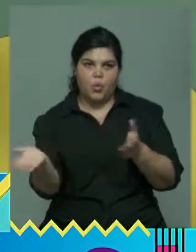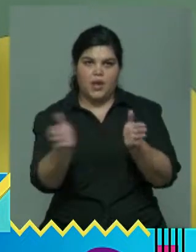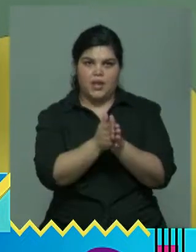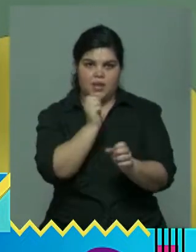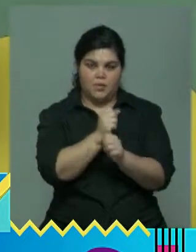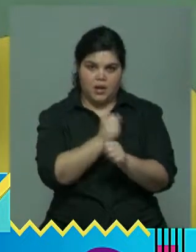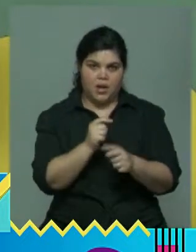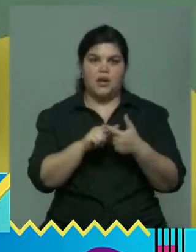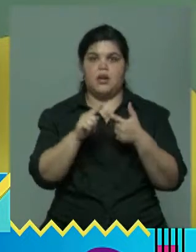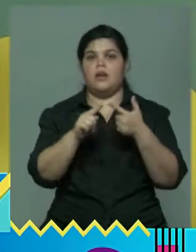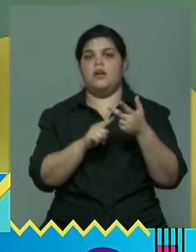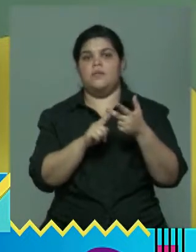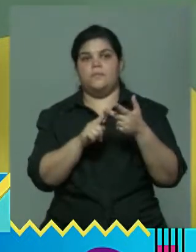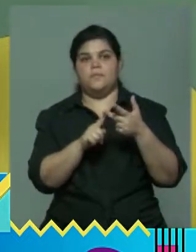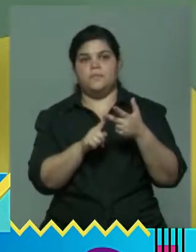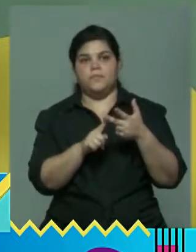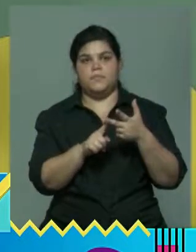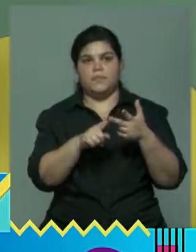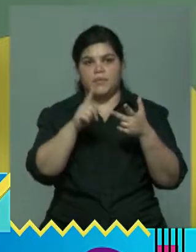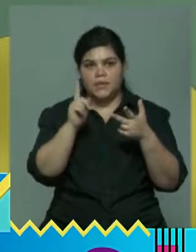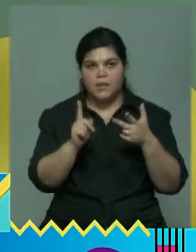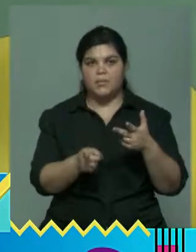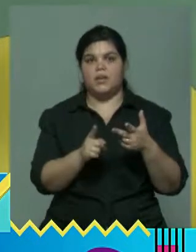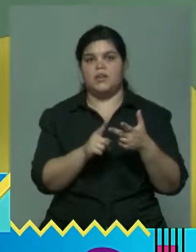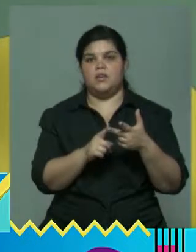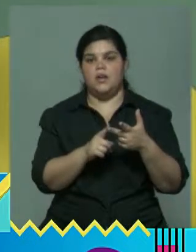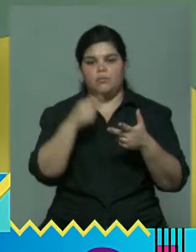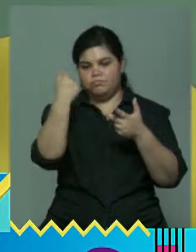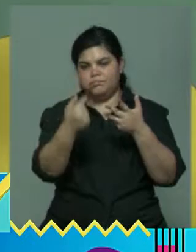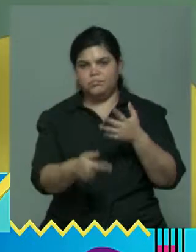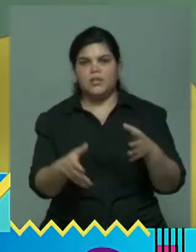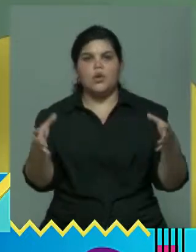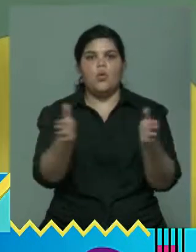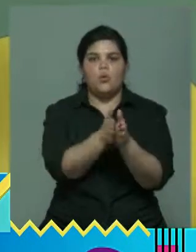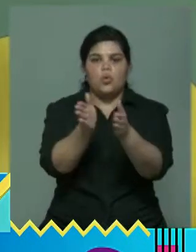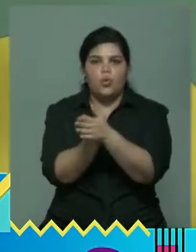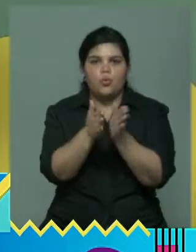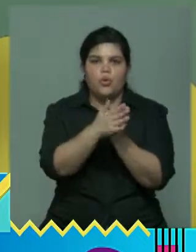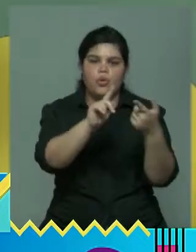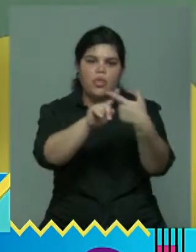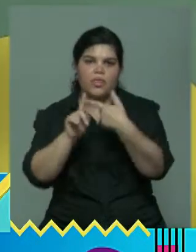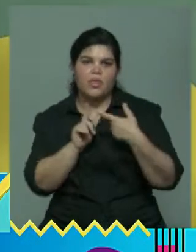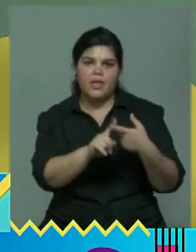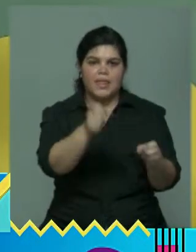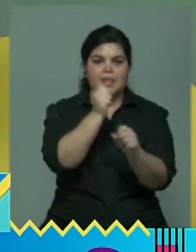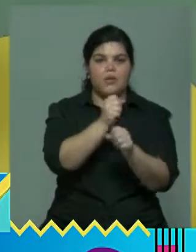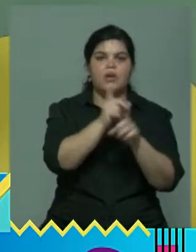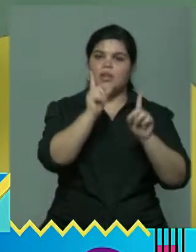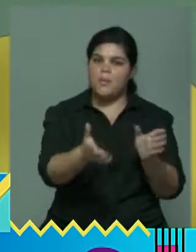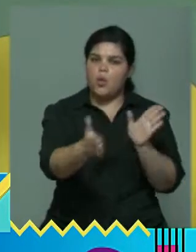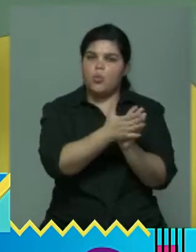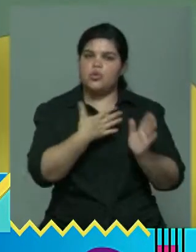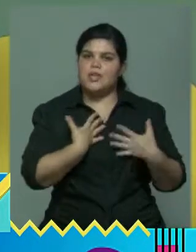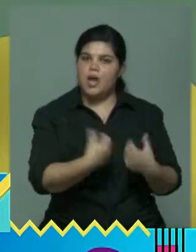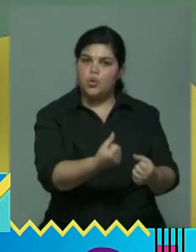con la Dirección General de Escuelas, está bien, como para poder ir cubriendo todos los frentes de alguna manera, con salud también, porque en salud hay